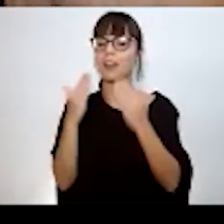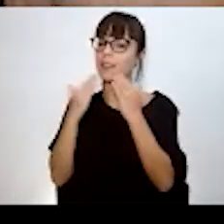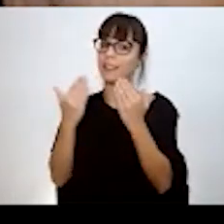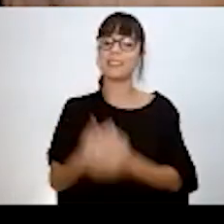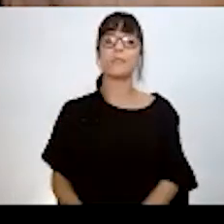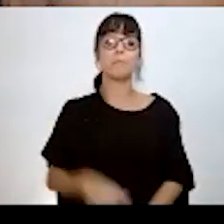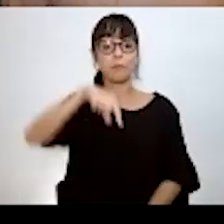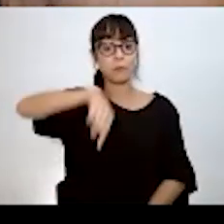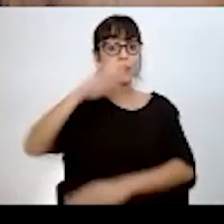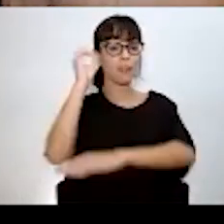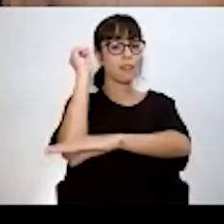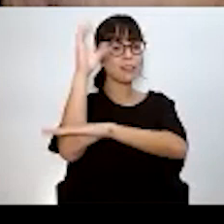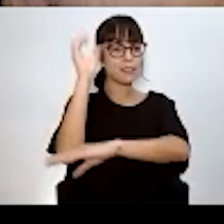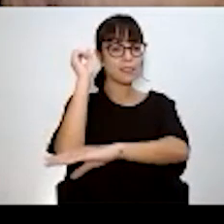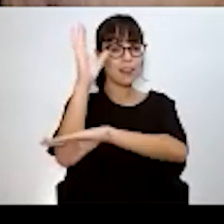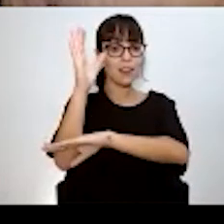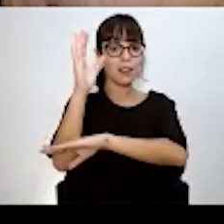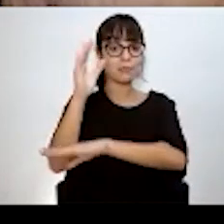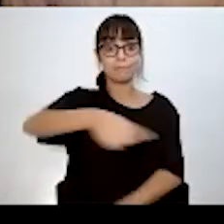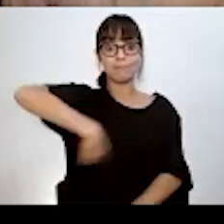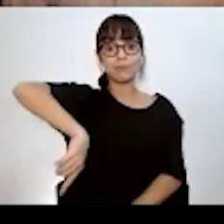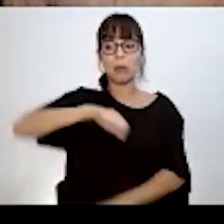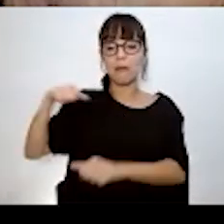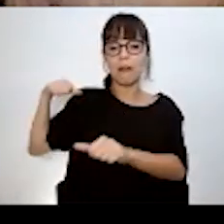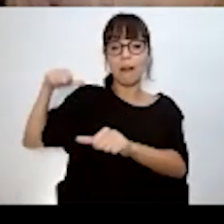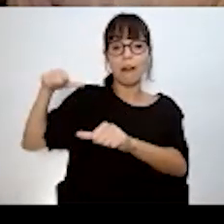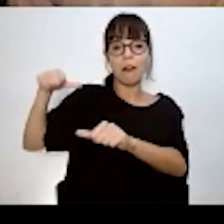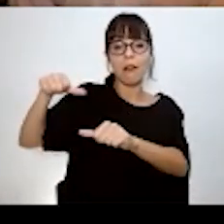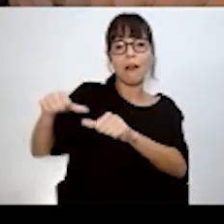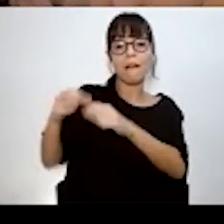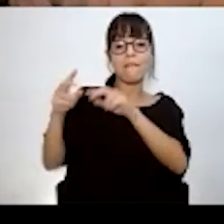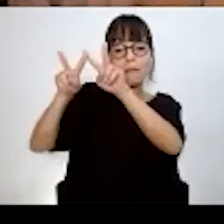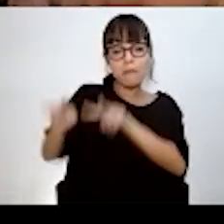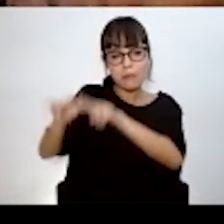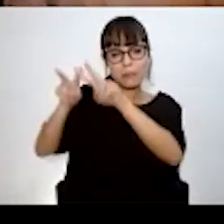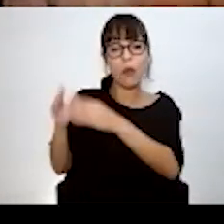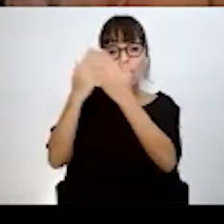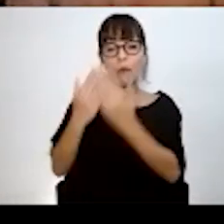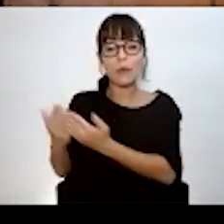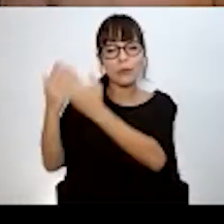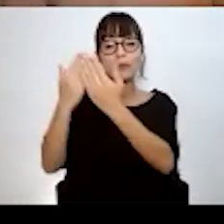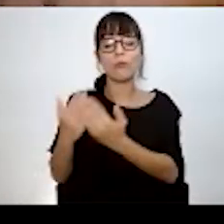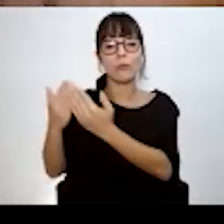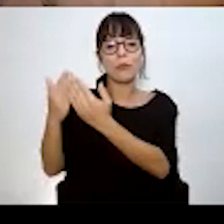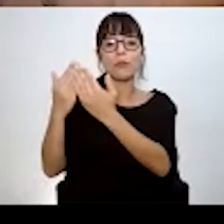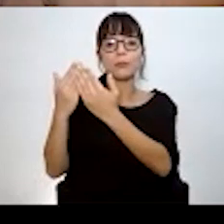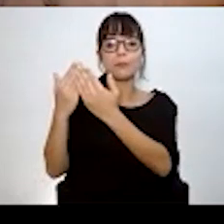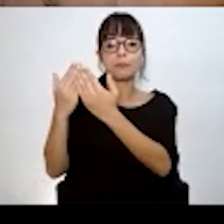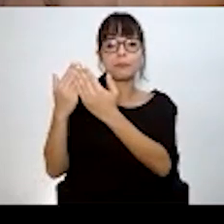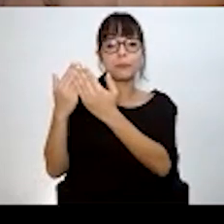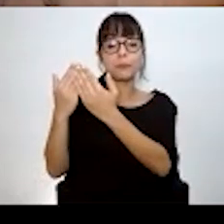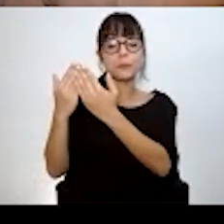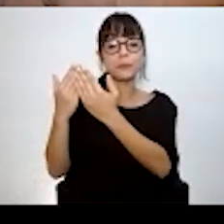son algunos de los trabajos que estamos realizando, que tienen como hilo conductor precisamente todo lo que tiene que ver